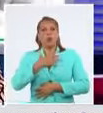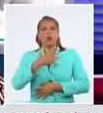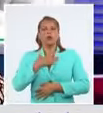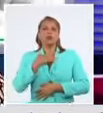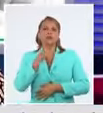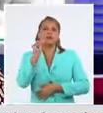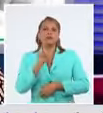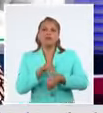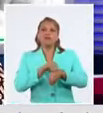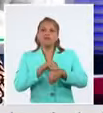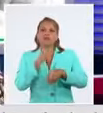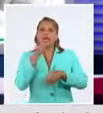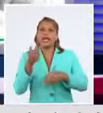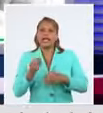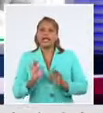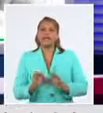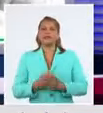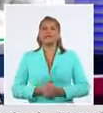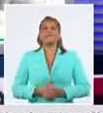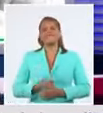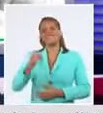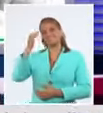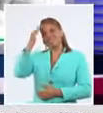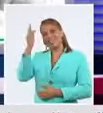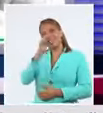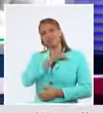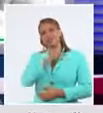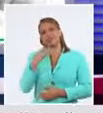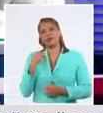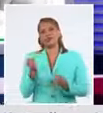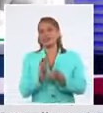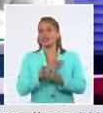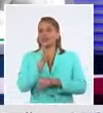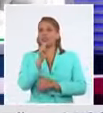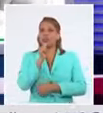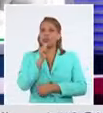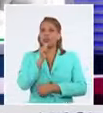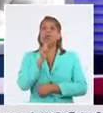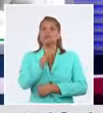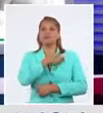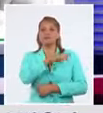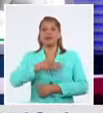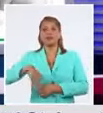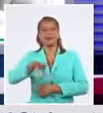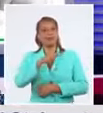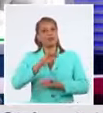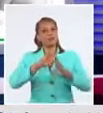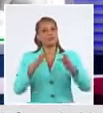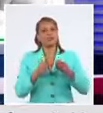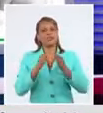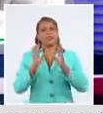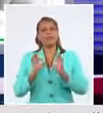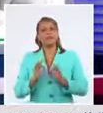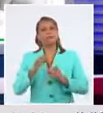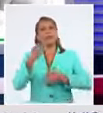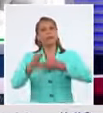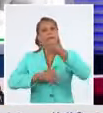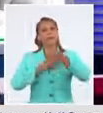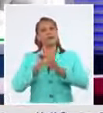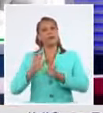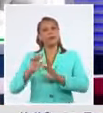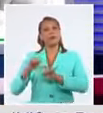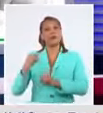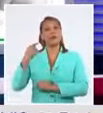Bueno, agradecerle por toda esta aclaración, también por toda la información brindada en este espacio. Como siempre decimos, lo esperamos mañana para